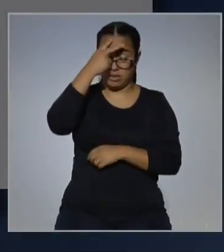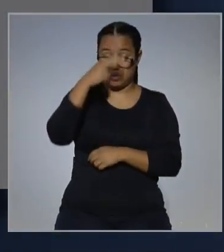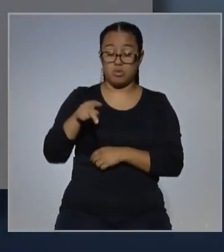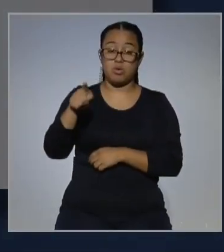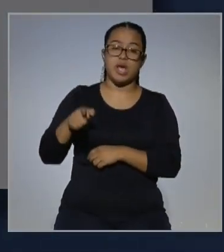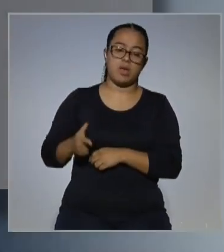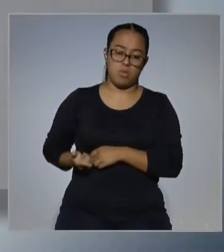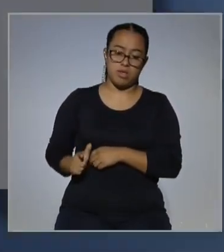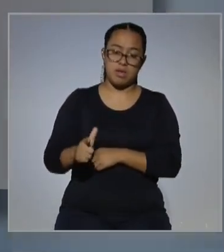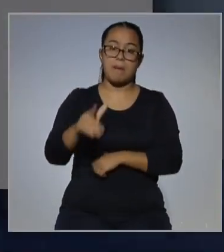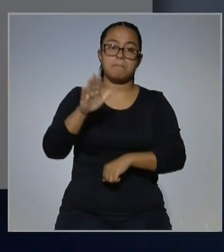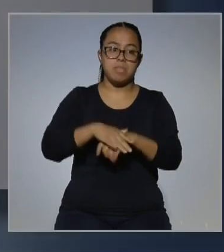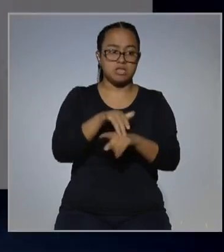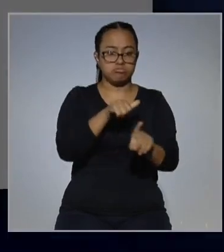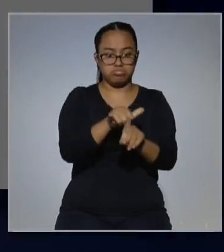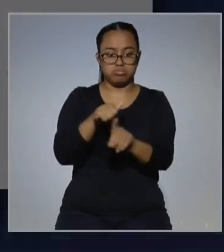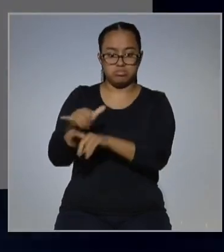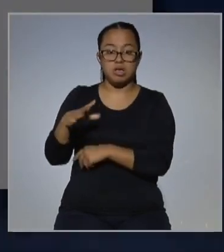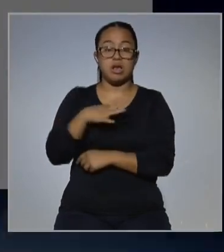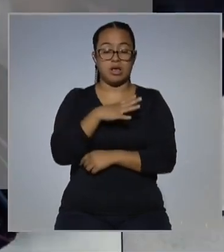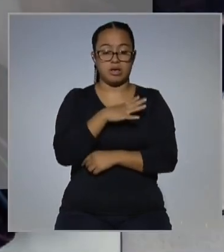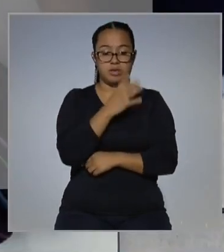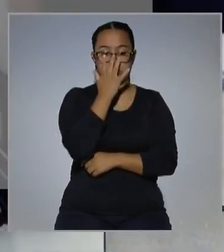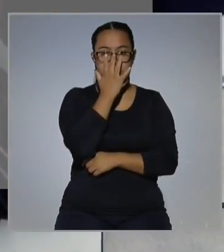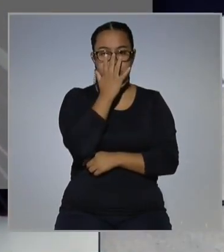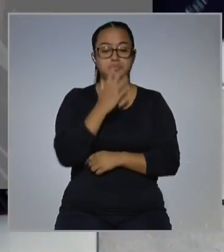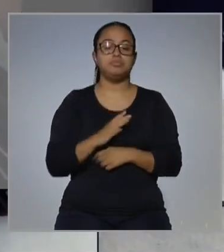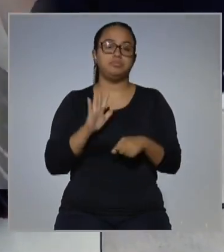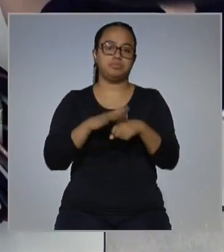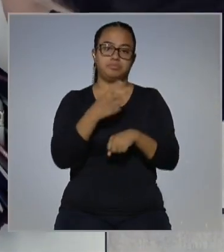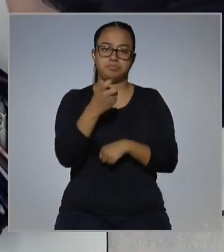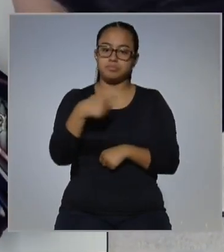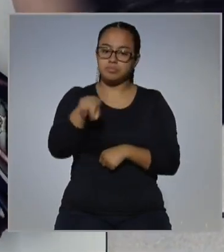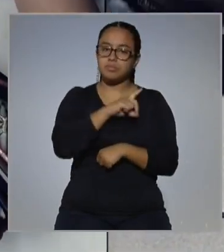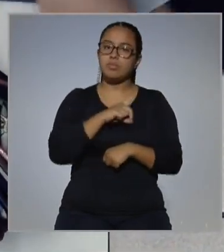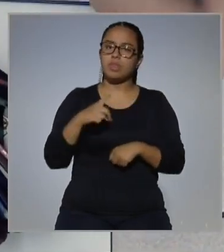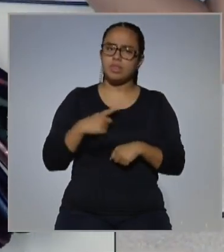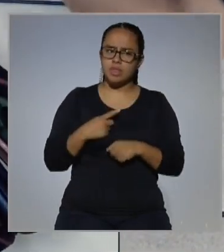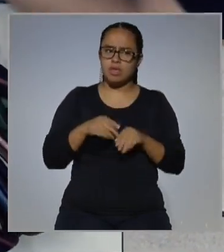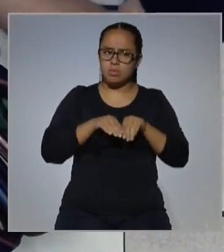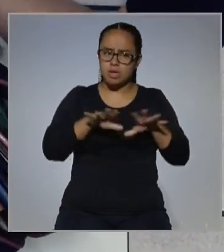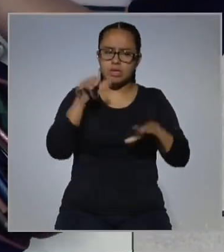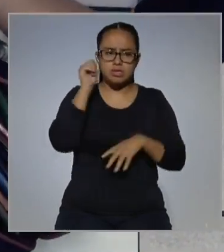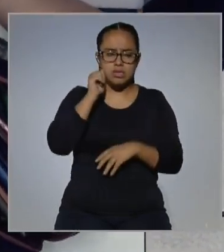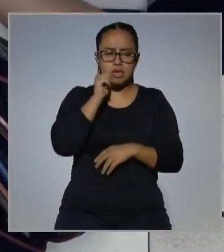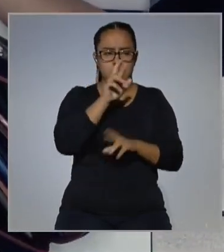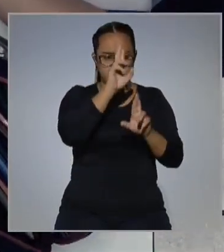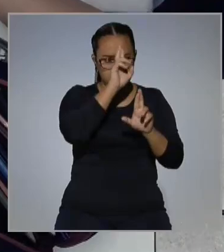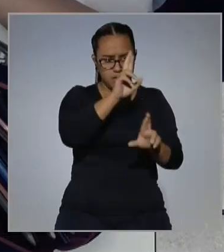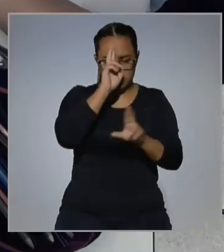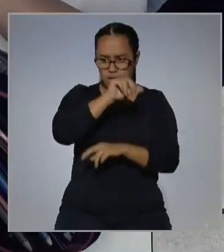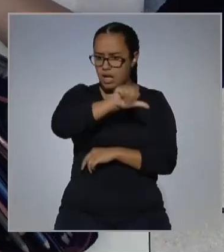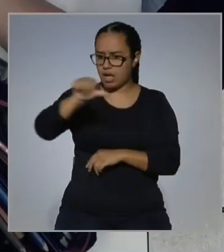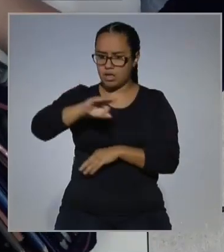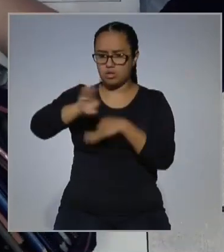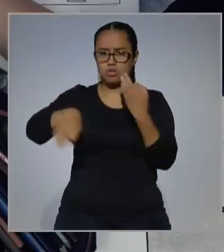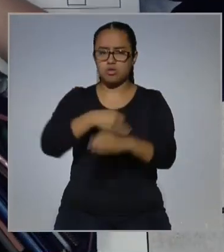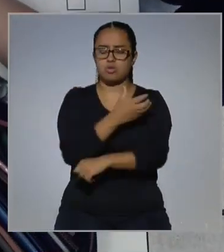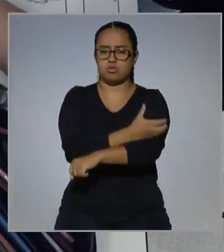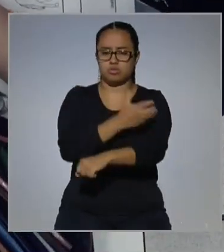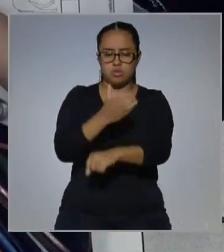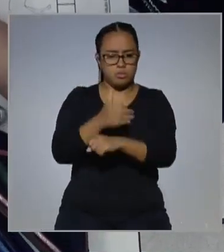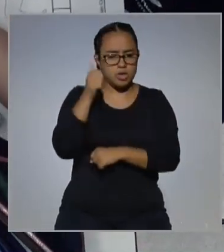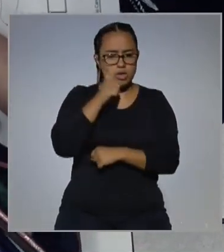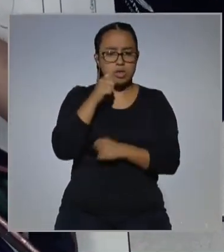de México y Guanajuato. Es por ello que se debe promover el respeto en todas las áreas educativas e